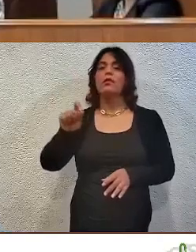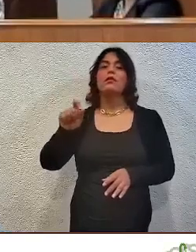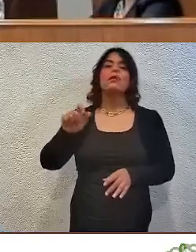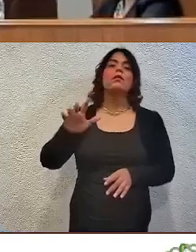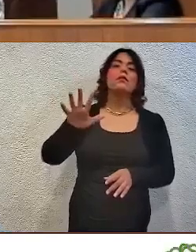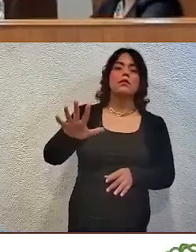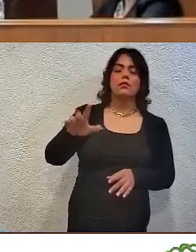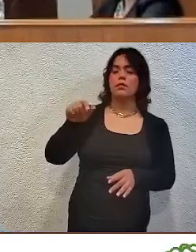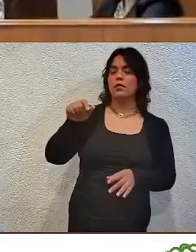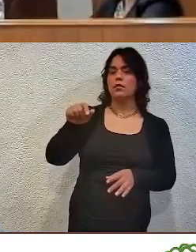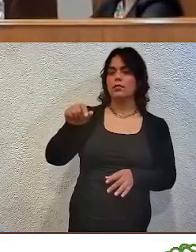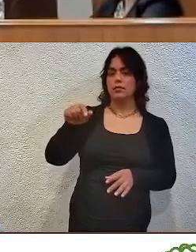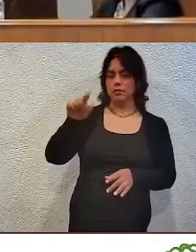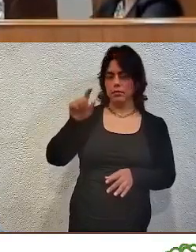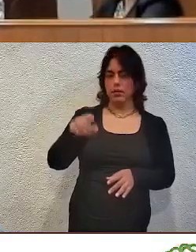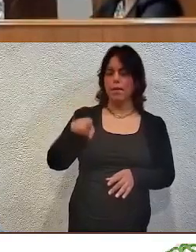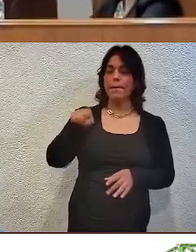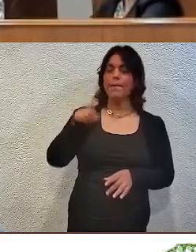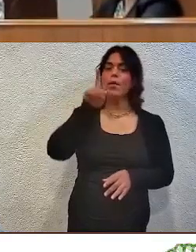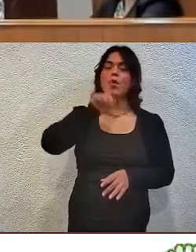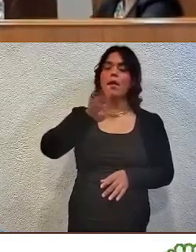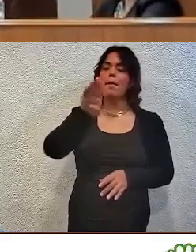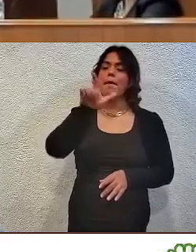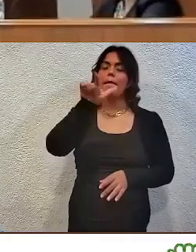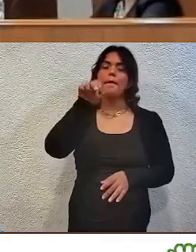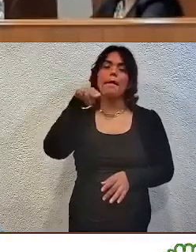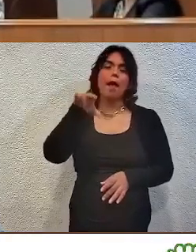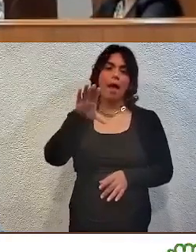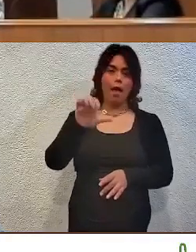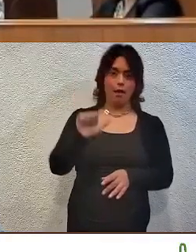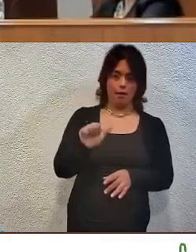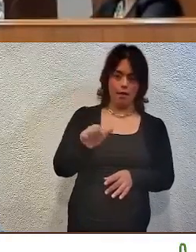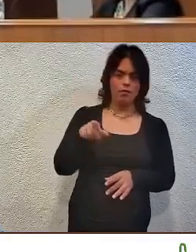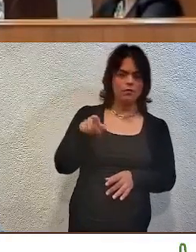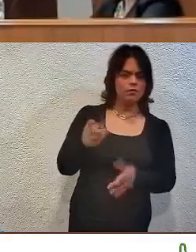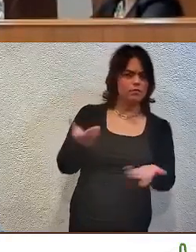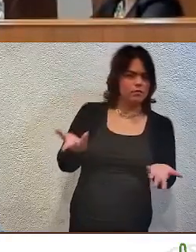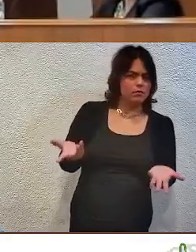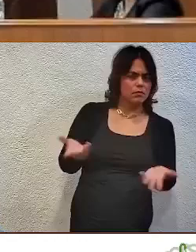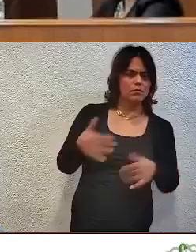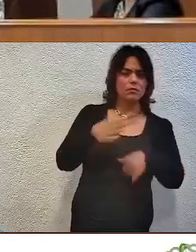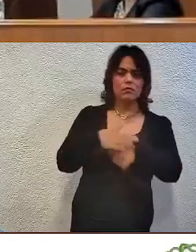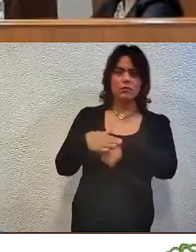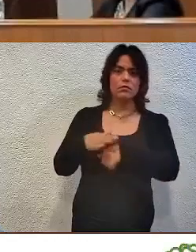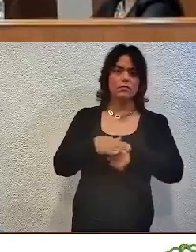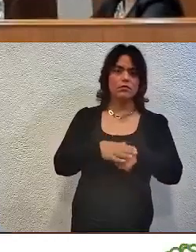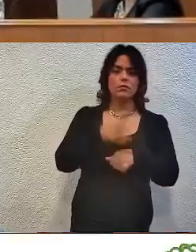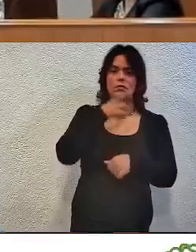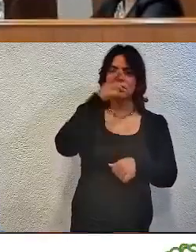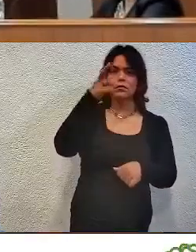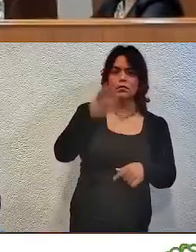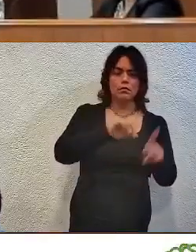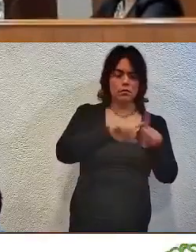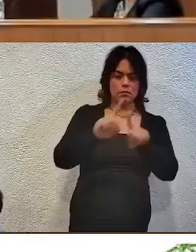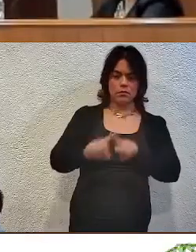G/025/2025, promovido por Blanca Brisa González González, que promovieron en contra de la resolución alfanumérica